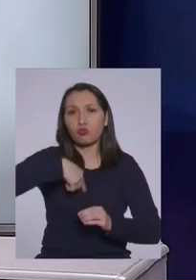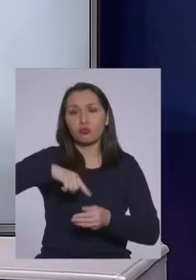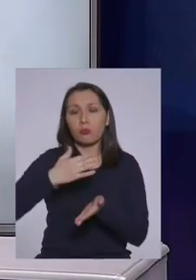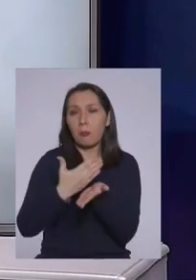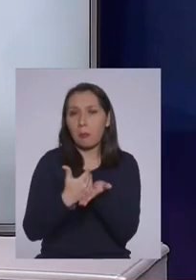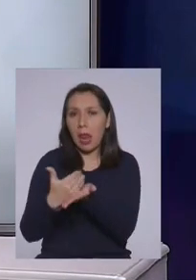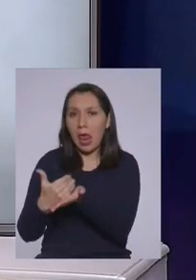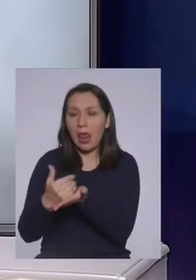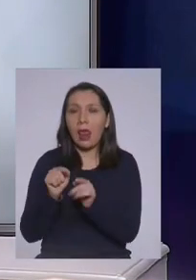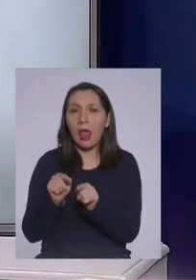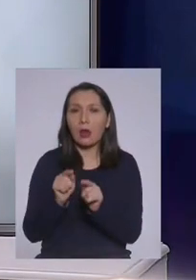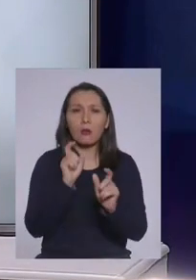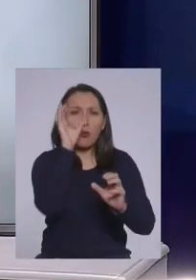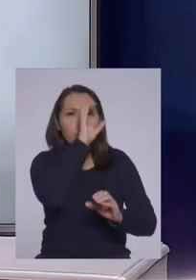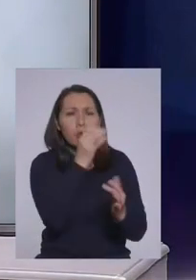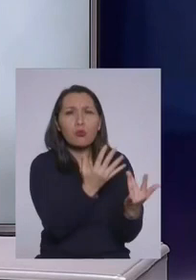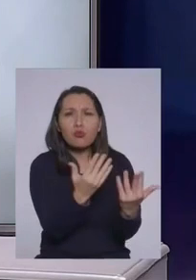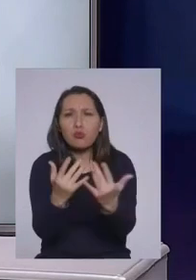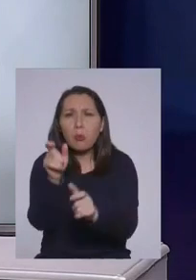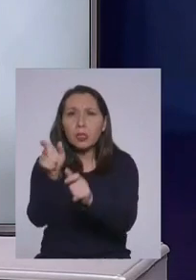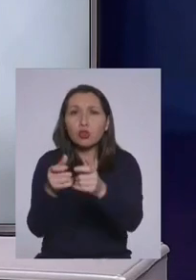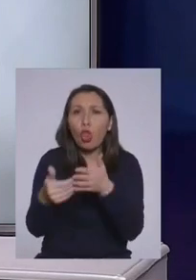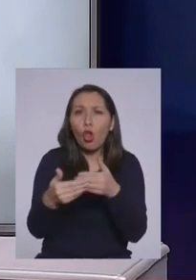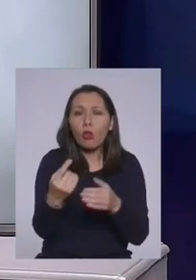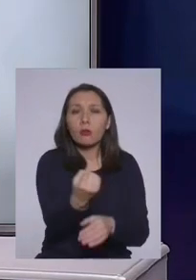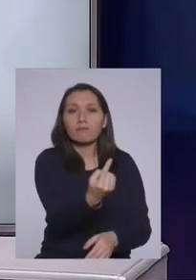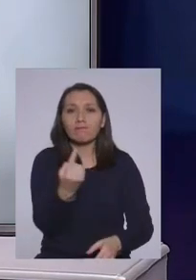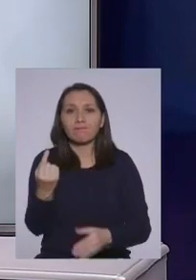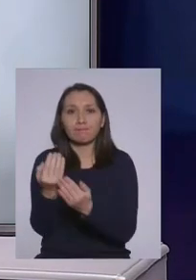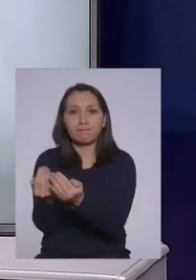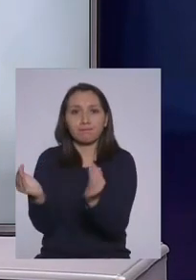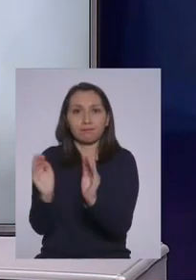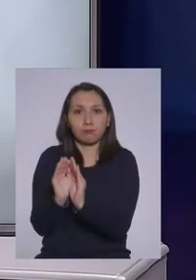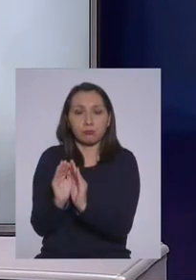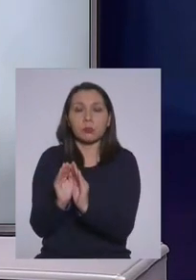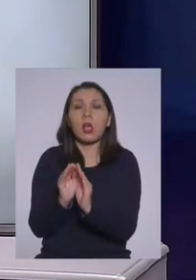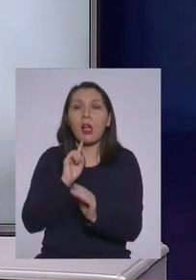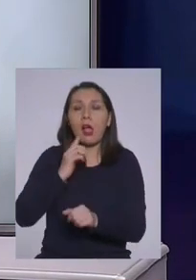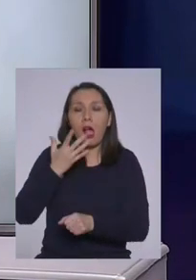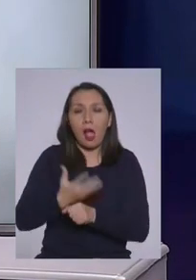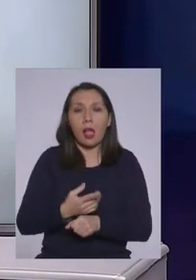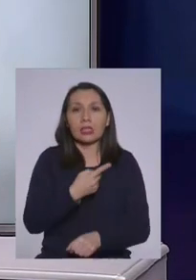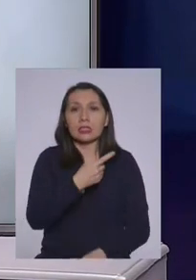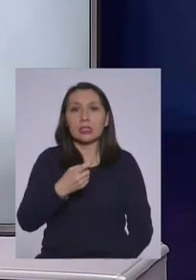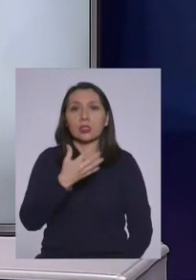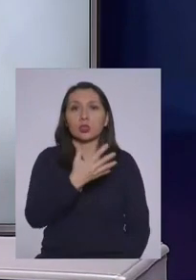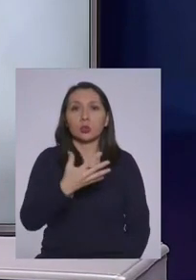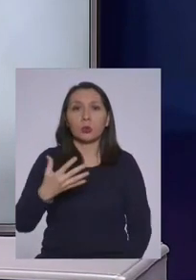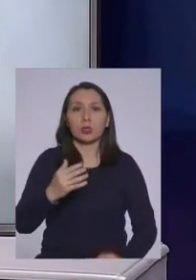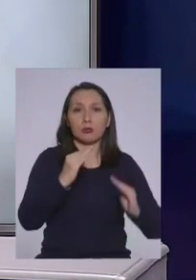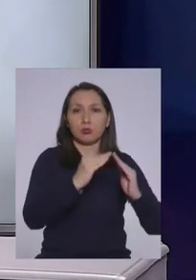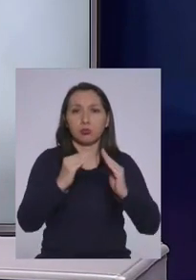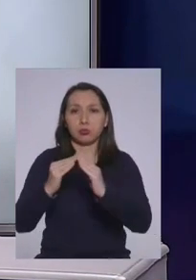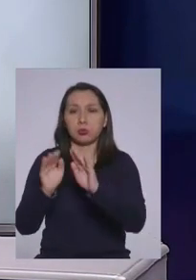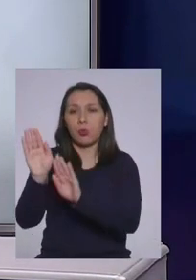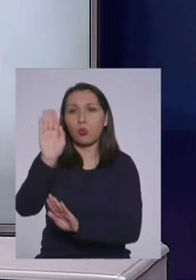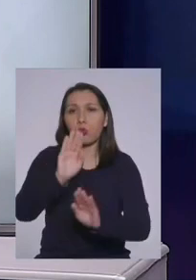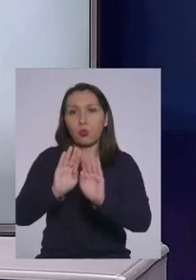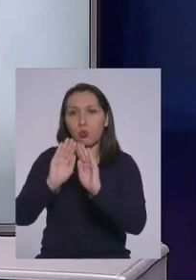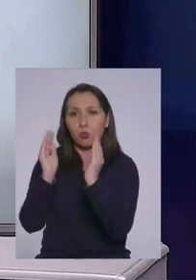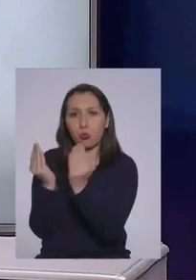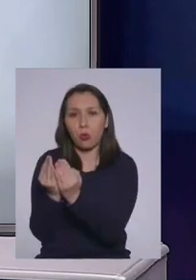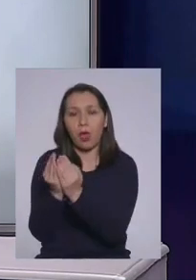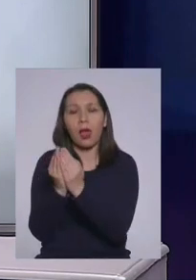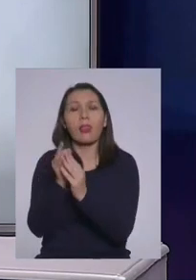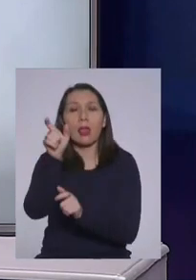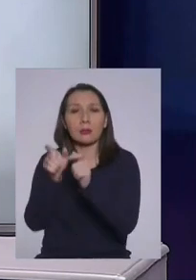de testear, trazar y aislar, tenemos 155 recintos de hospedajes